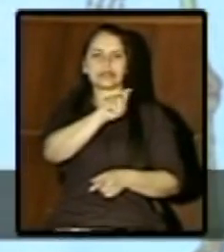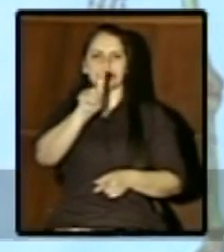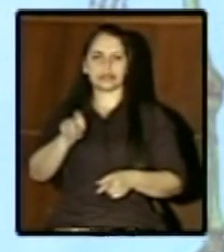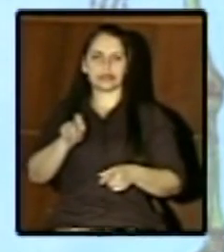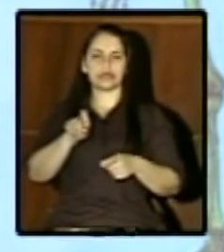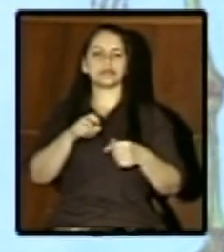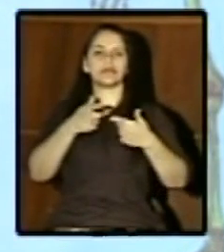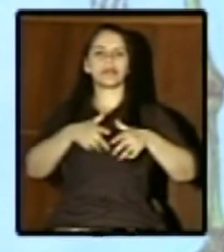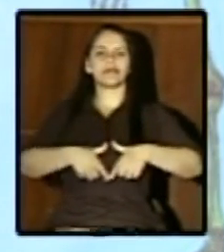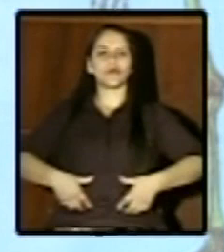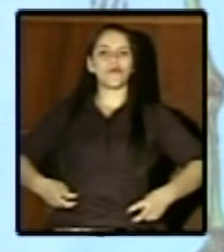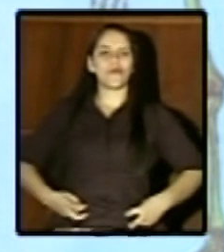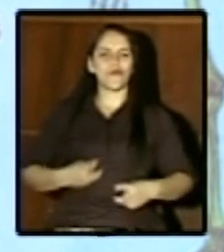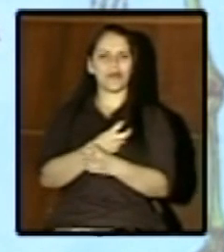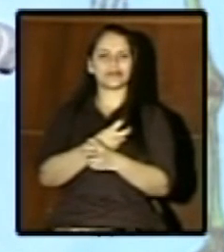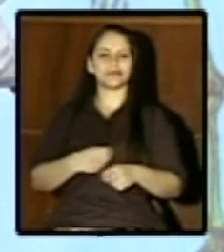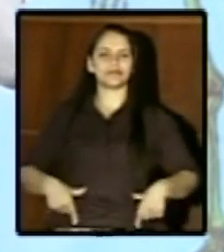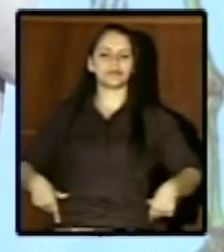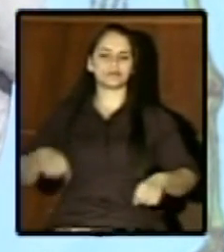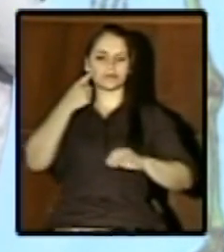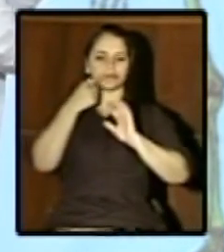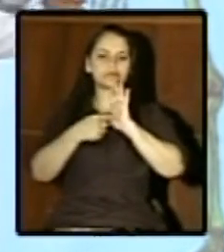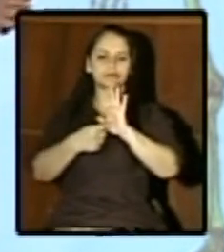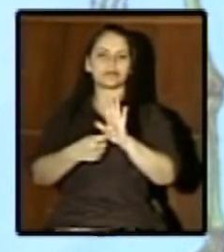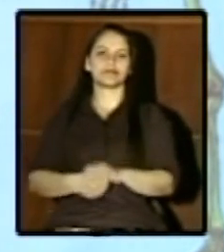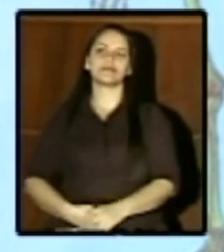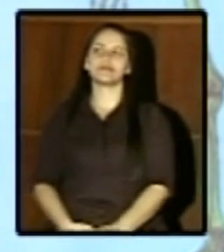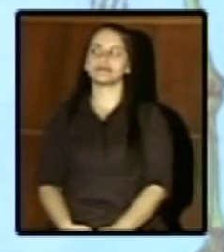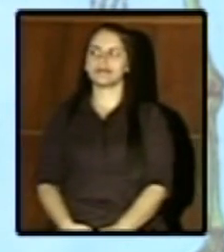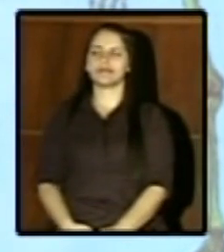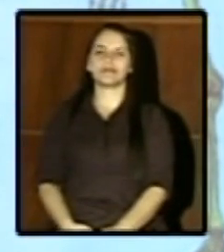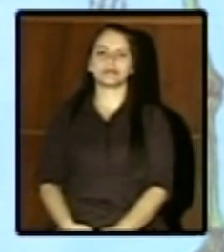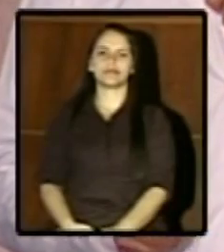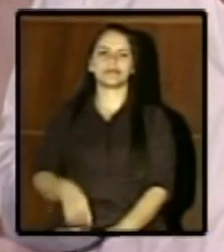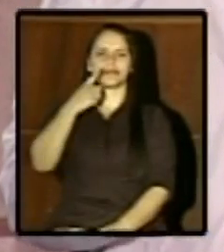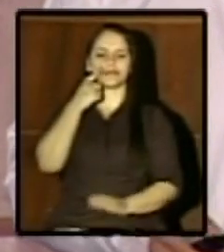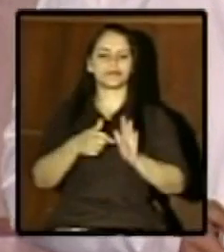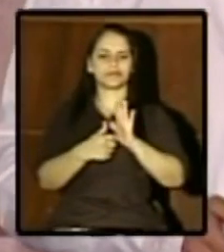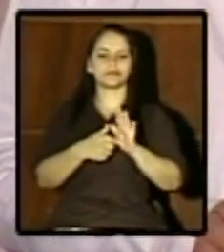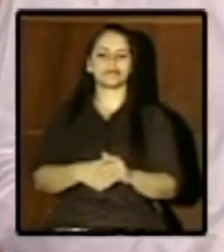columna vertebral y en la pelvis. Sumen ustedes, ahí estaba el dato, pero no sé por qué no me aparece.